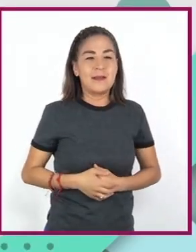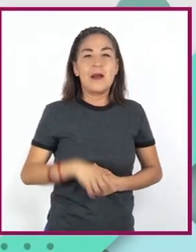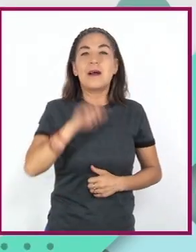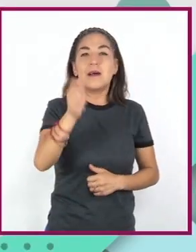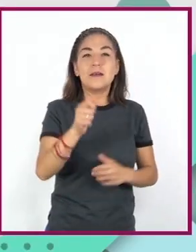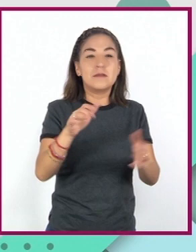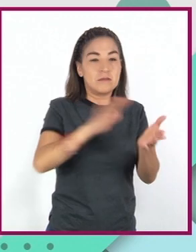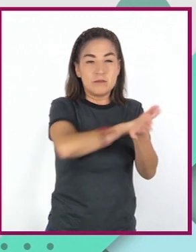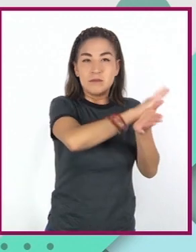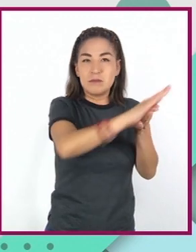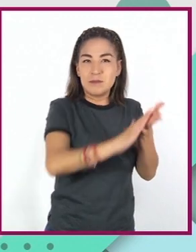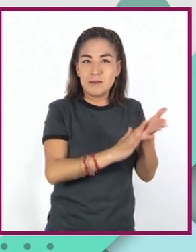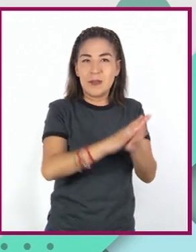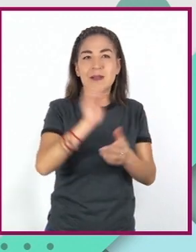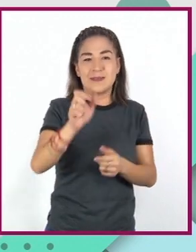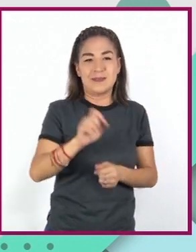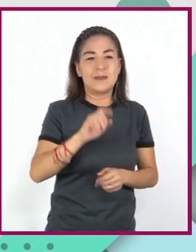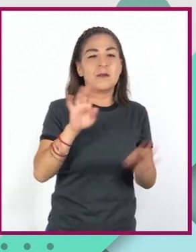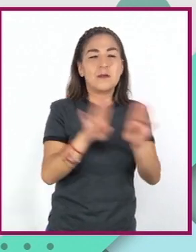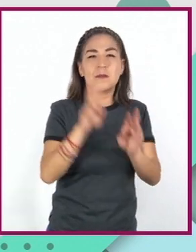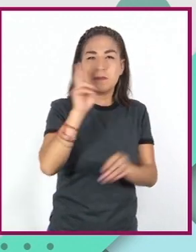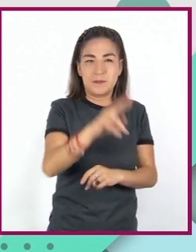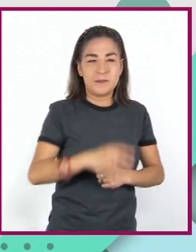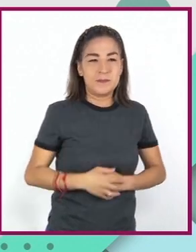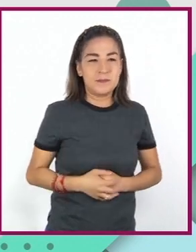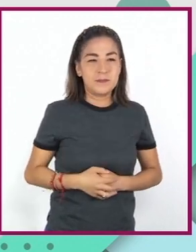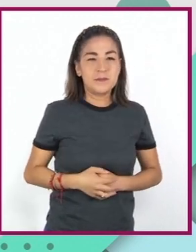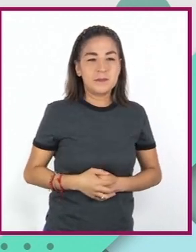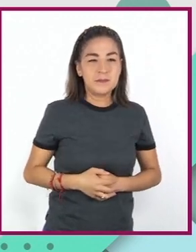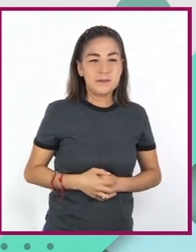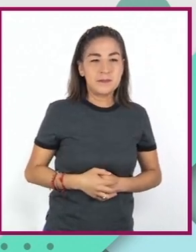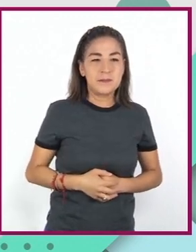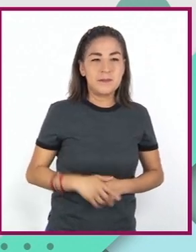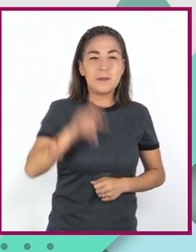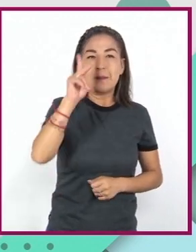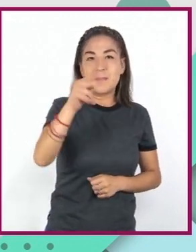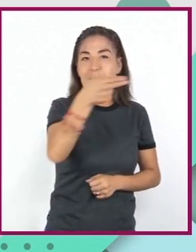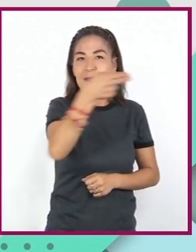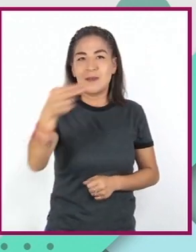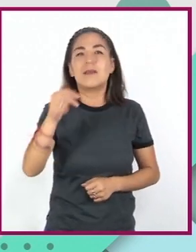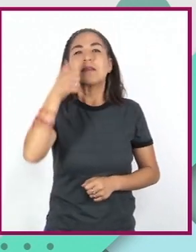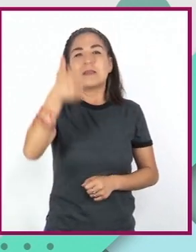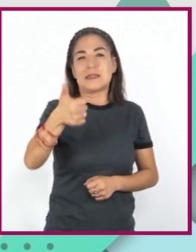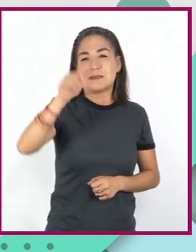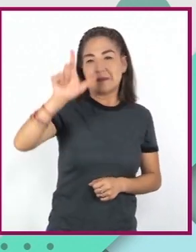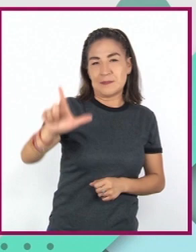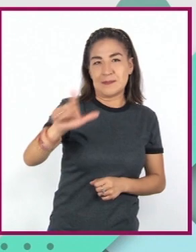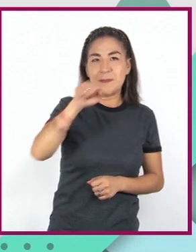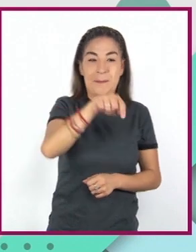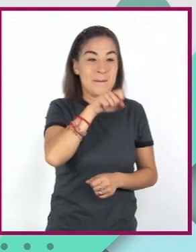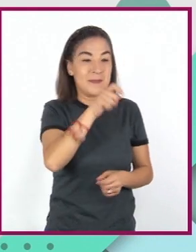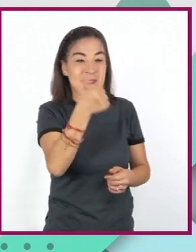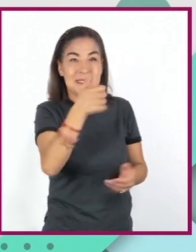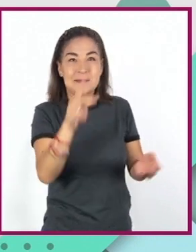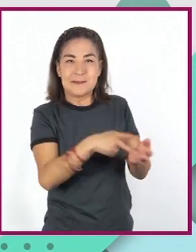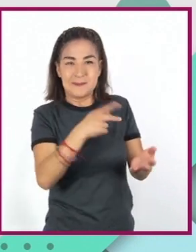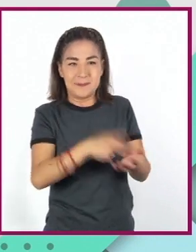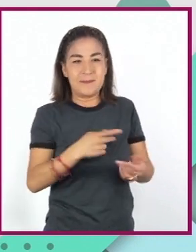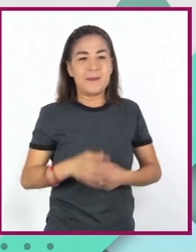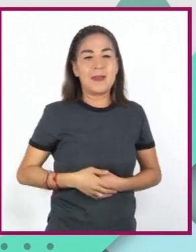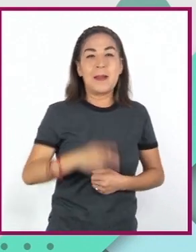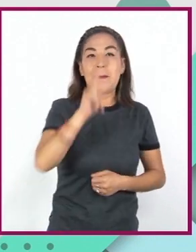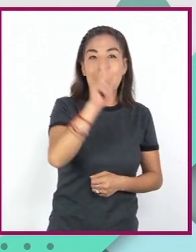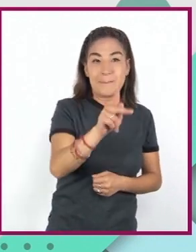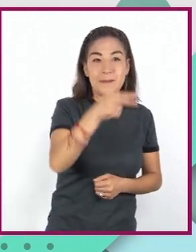base hexagonal. Perímetro es igual a 6 veces el lado. Perímetro es igual a